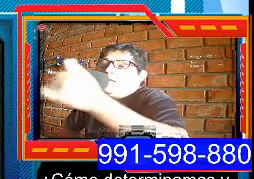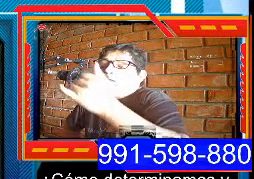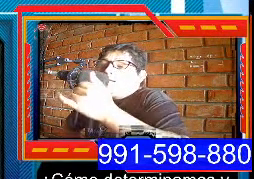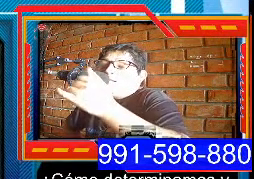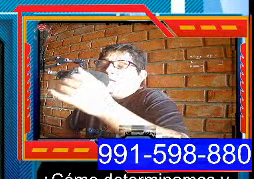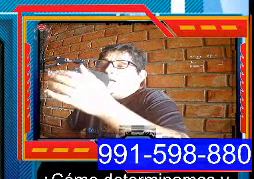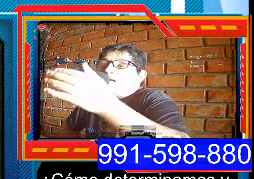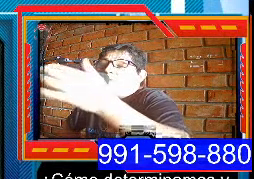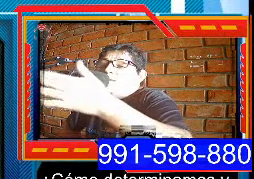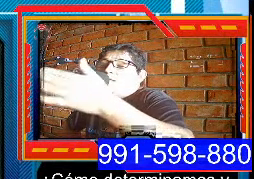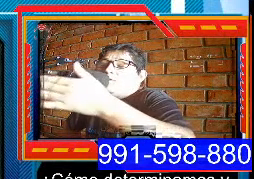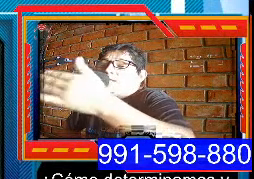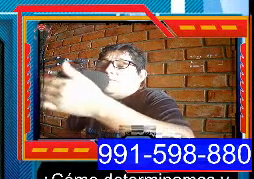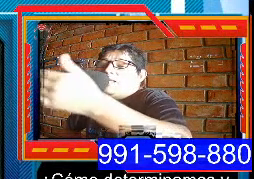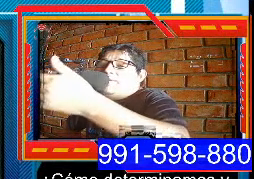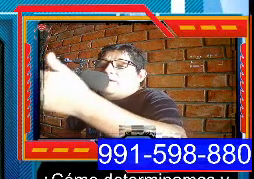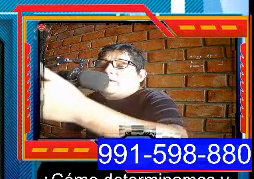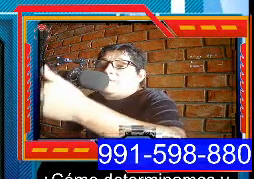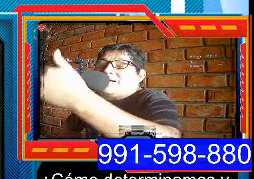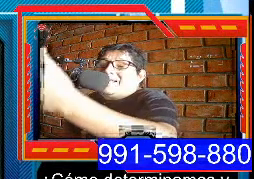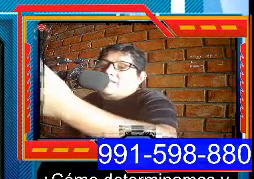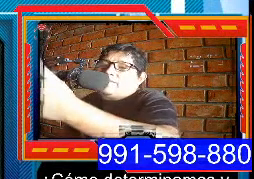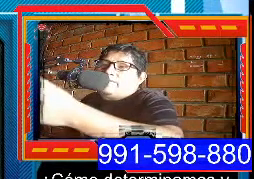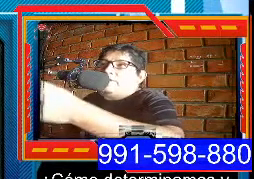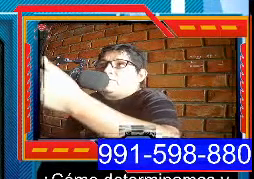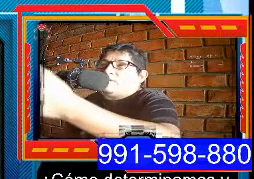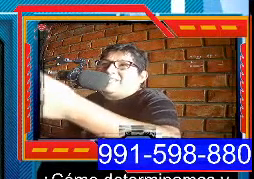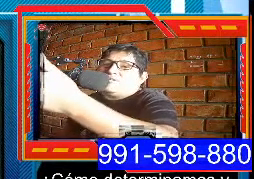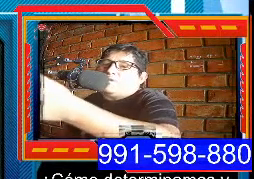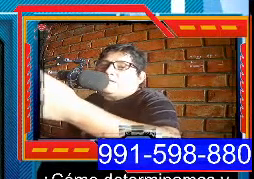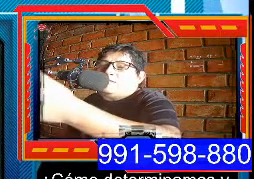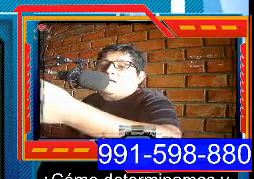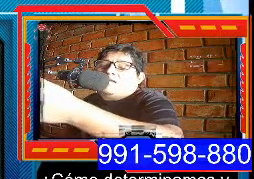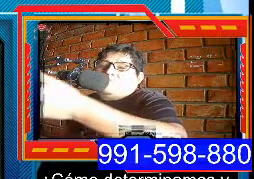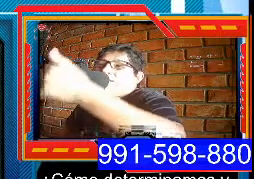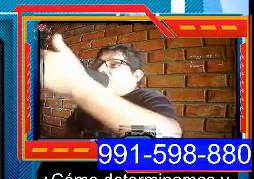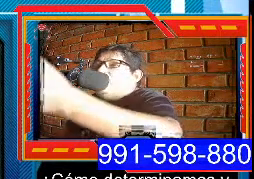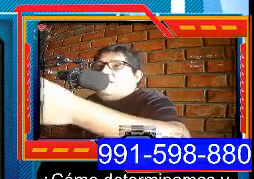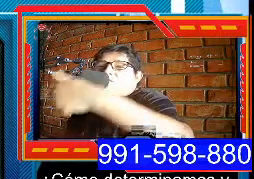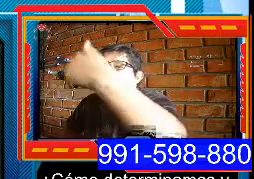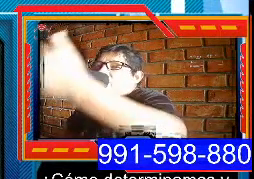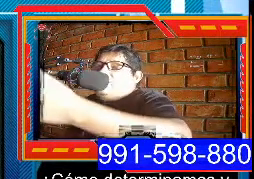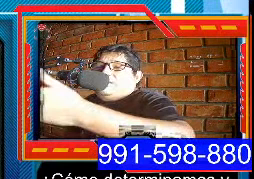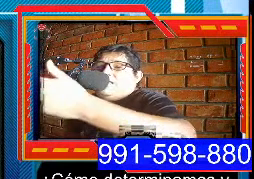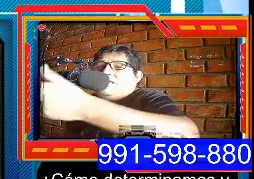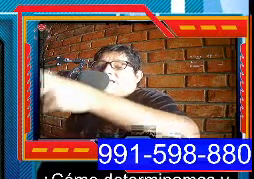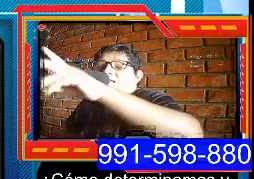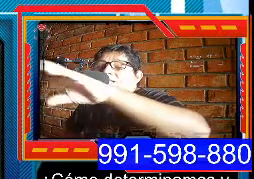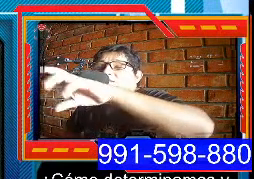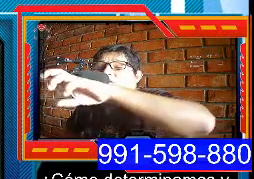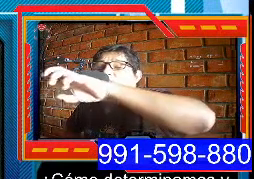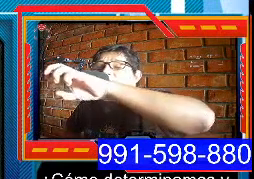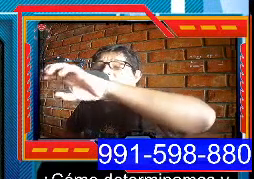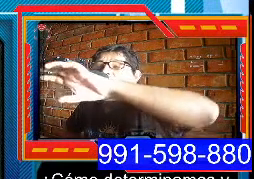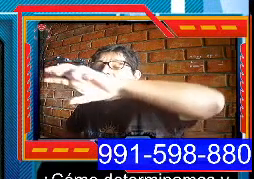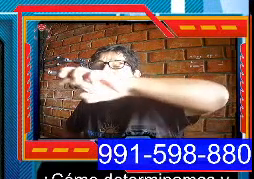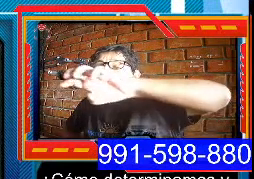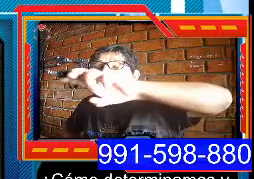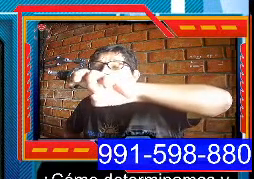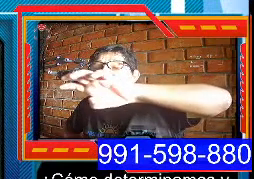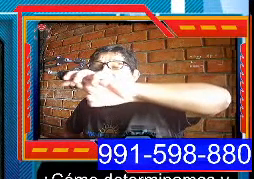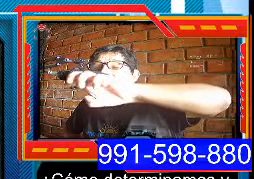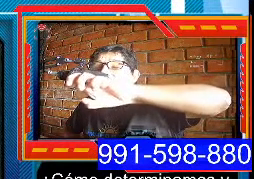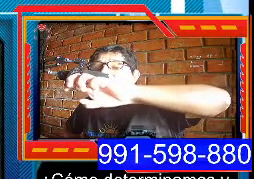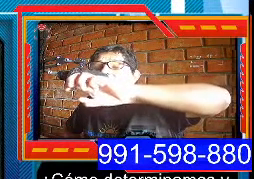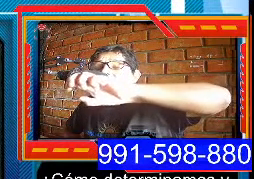eso es. Y en cambio, en lo que es tema de banco, ya es más grande, pues no es 10 soles, ¿no? 1000 soles, 2000 soles. Y de ahí, una tasa